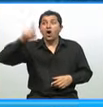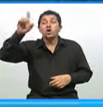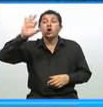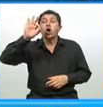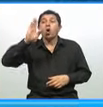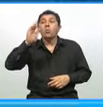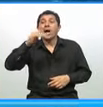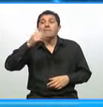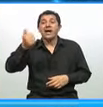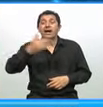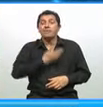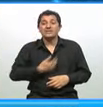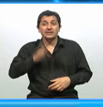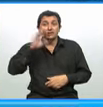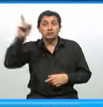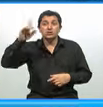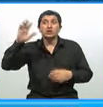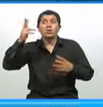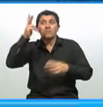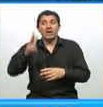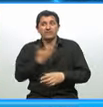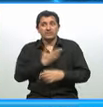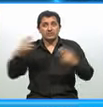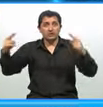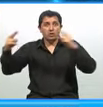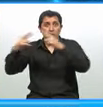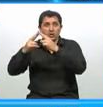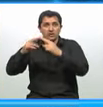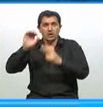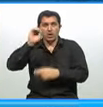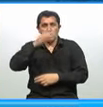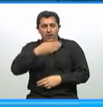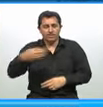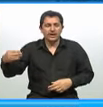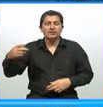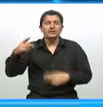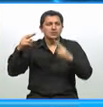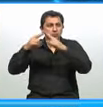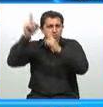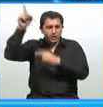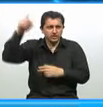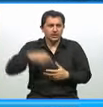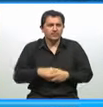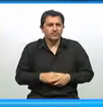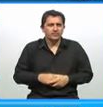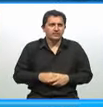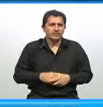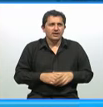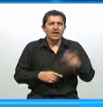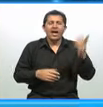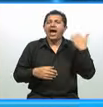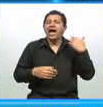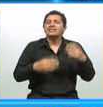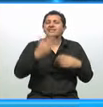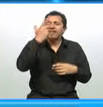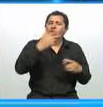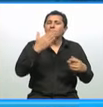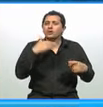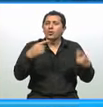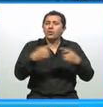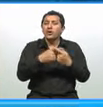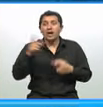bueno, de verdad, está en Estados Unidos el de verdad. Ahora, igual acordate lo que pasó cuando ustedes iban a jugar el partido previo con Boca, le preguntaron al Papa cómo iban a